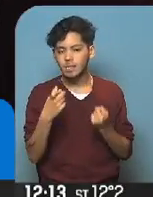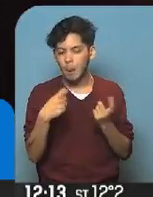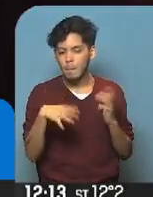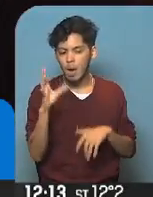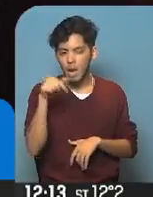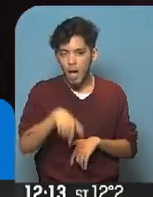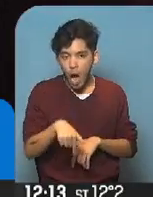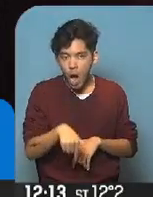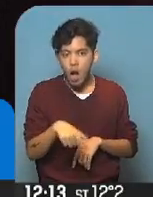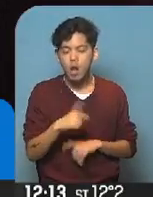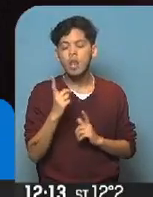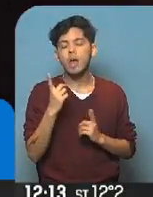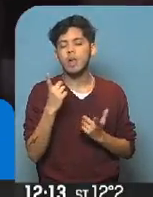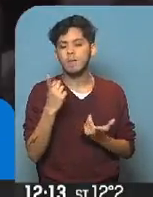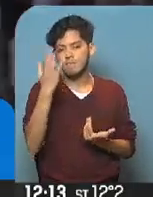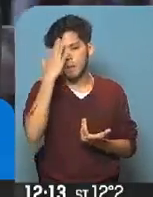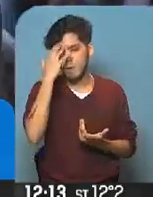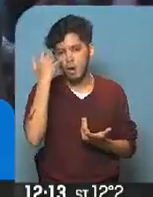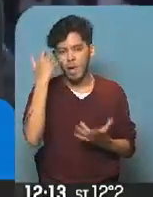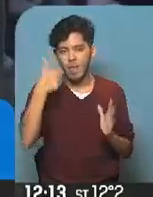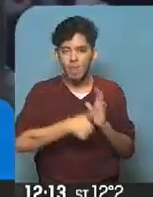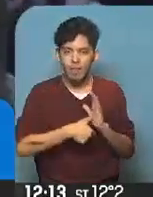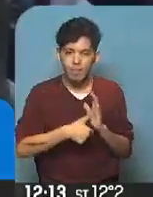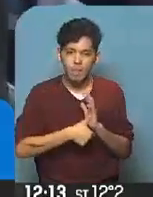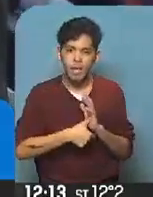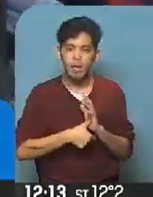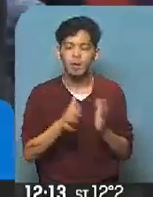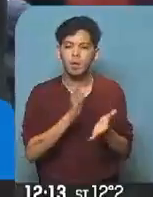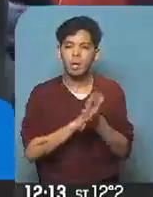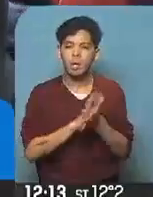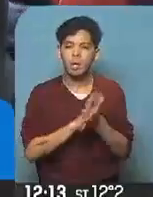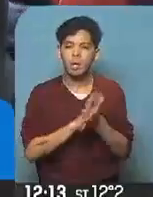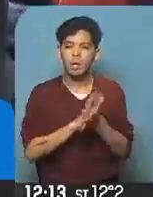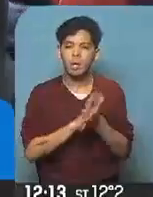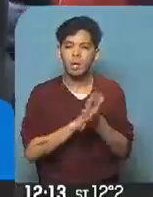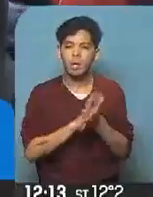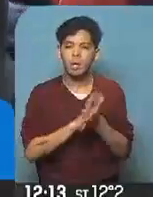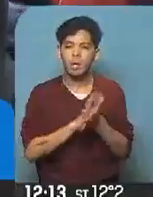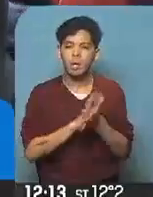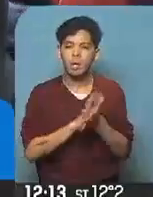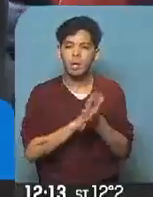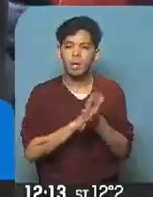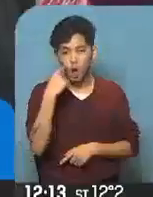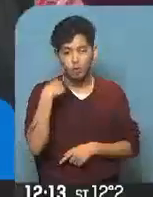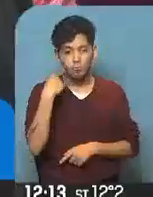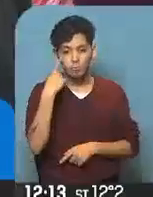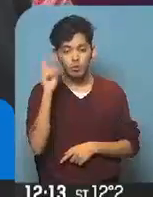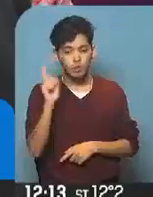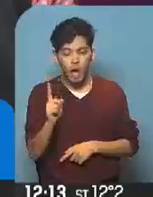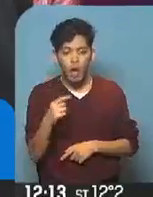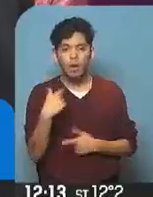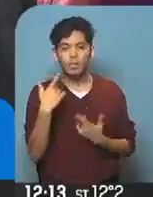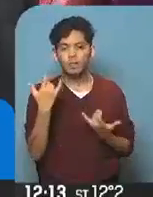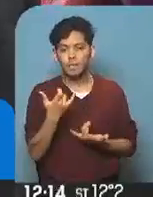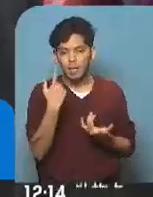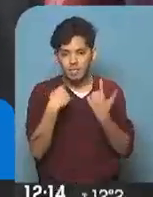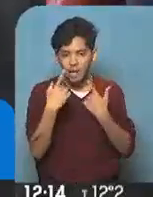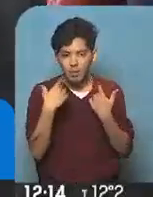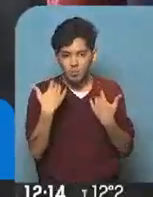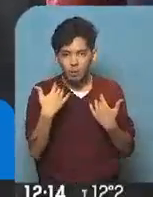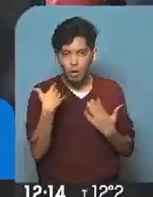recuperar memoria e identidad, para que nuevas lágrimas de ojos que hoy desconocen que tienen motivos de llanto